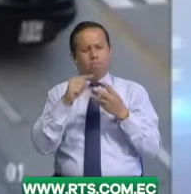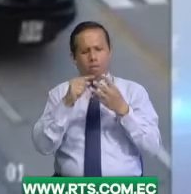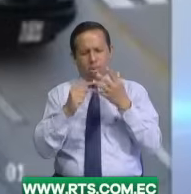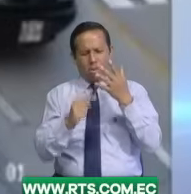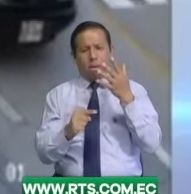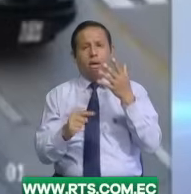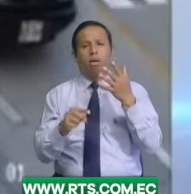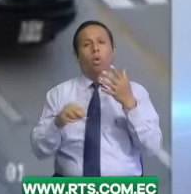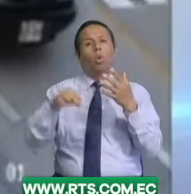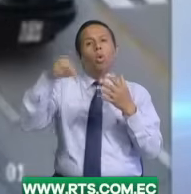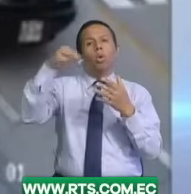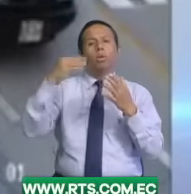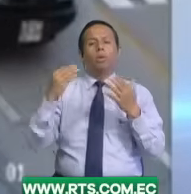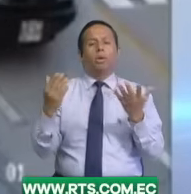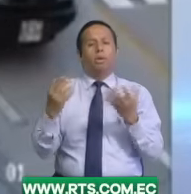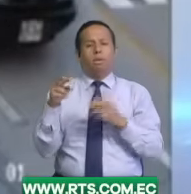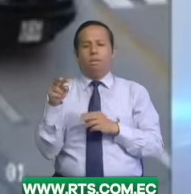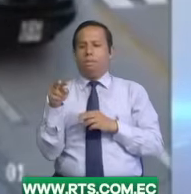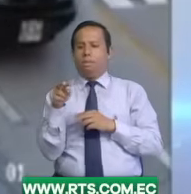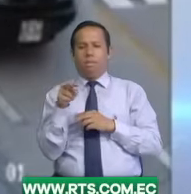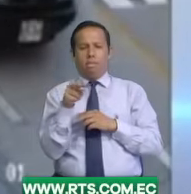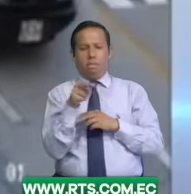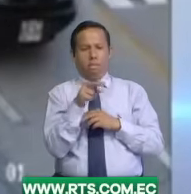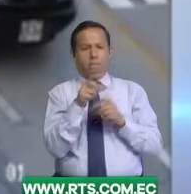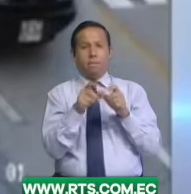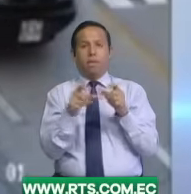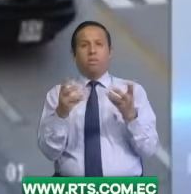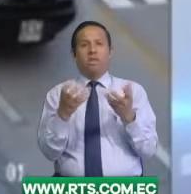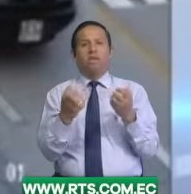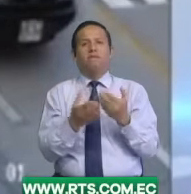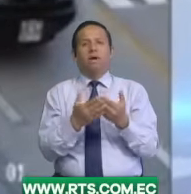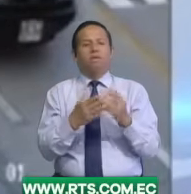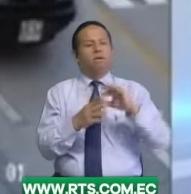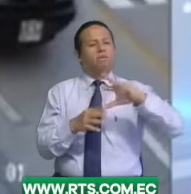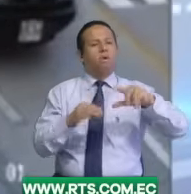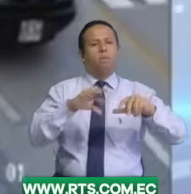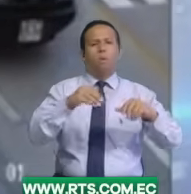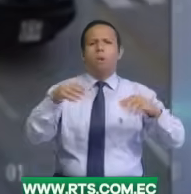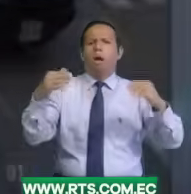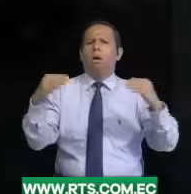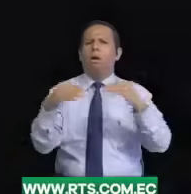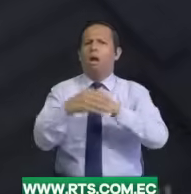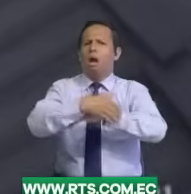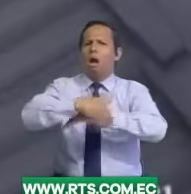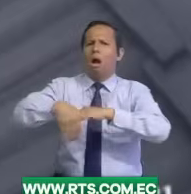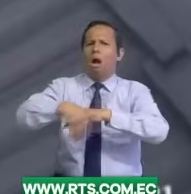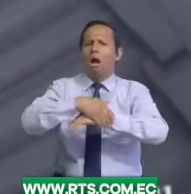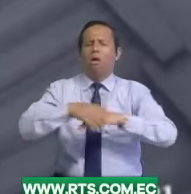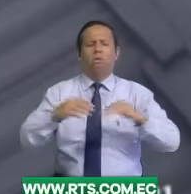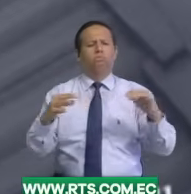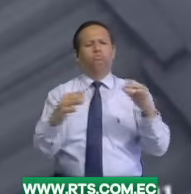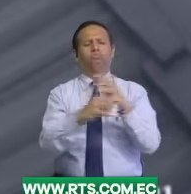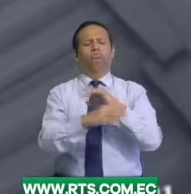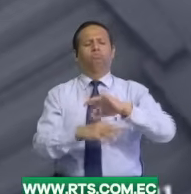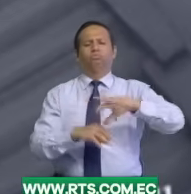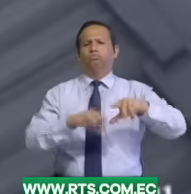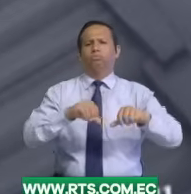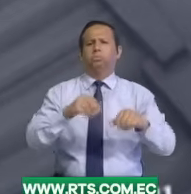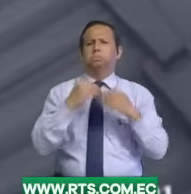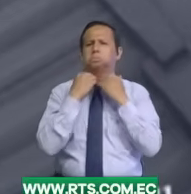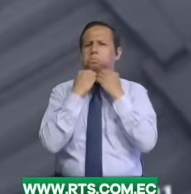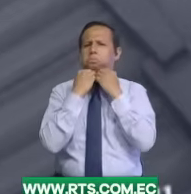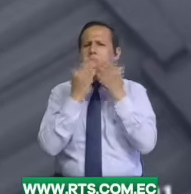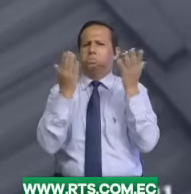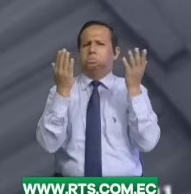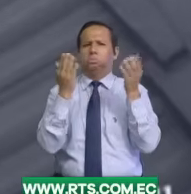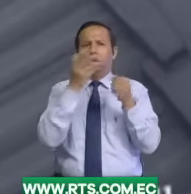Guayaquil. Buscaban a víctimas a quienes robar sus pertenencias en plena vía pública. No les importó que muchas de sus